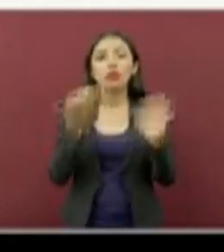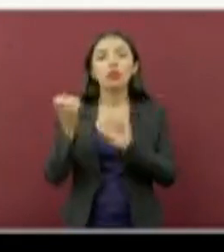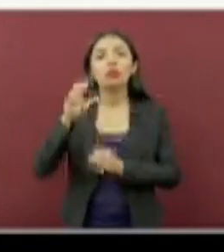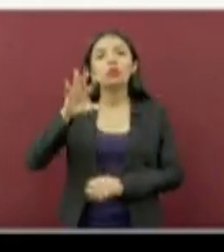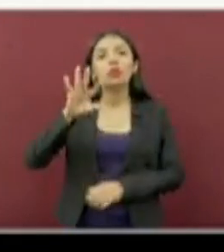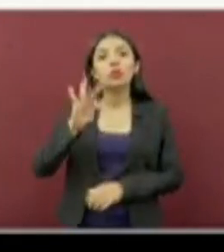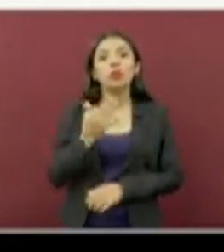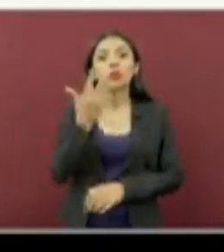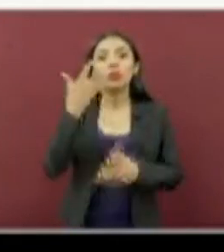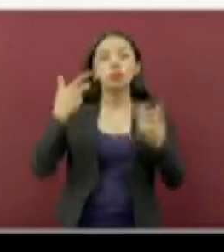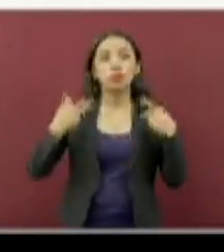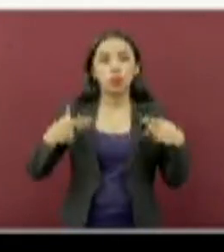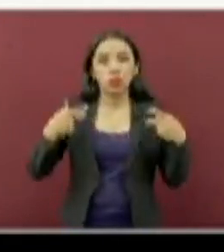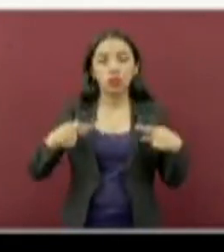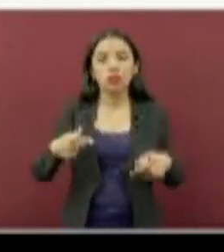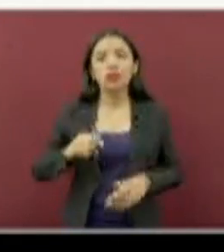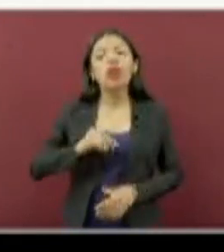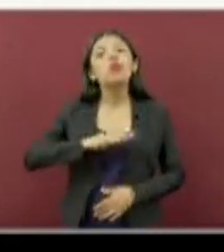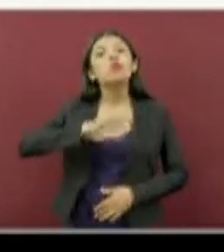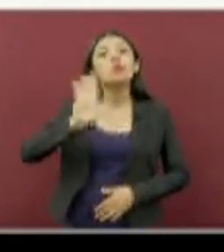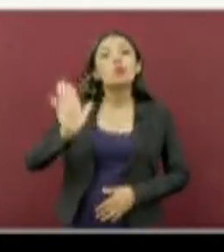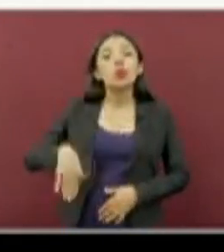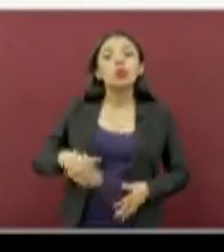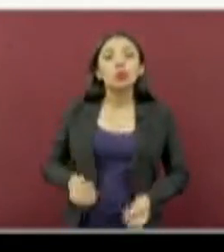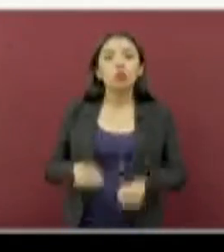12.945. Y han fallecido